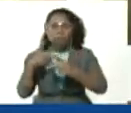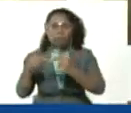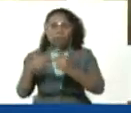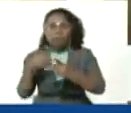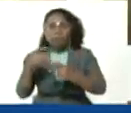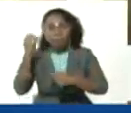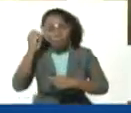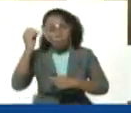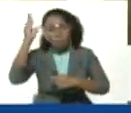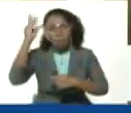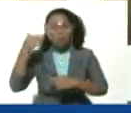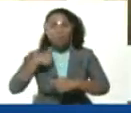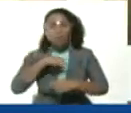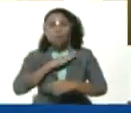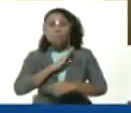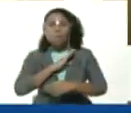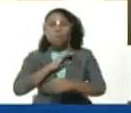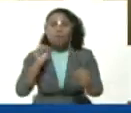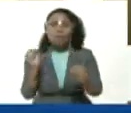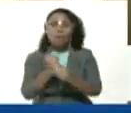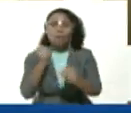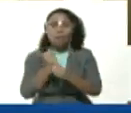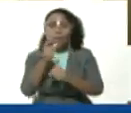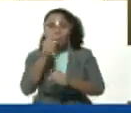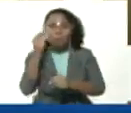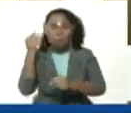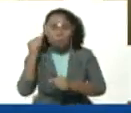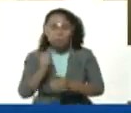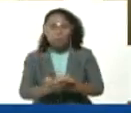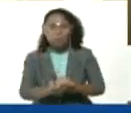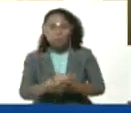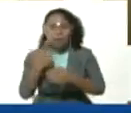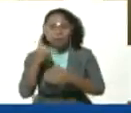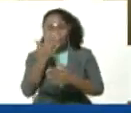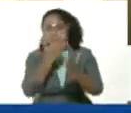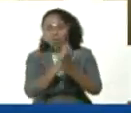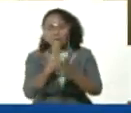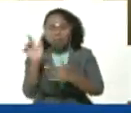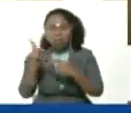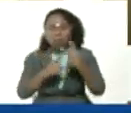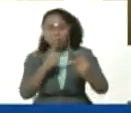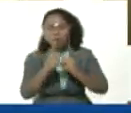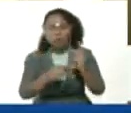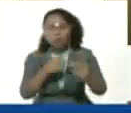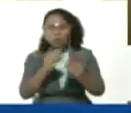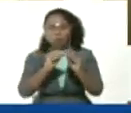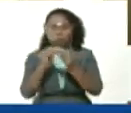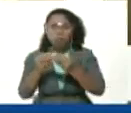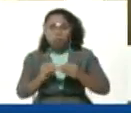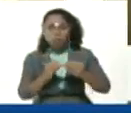la capacidad de nuestros trabajadores y de nuestras trabajadoras de estar al frente del proceso productivo.